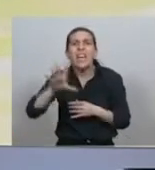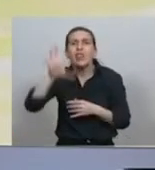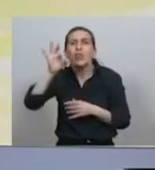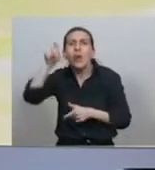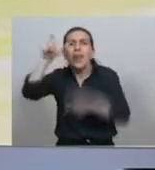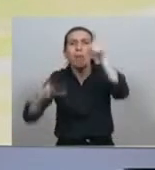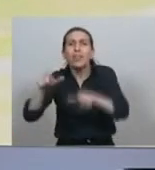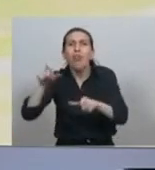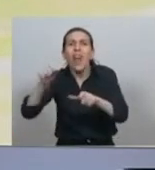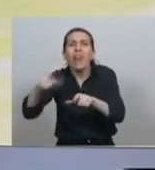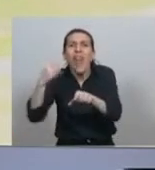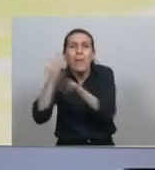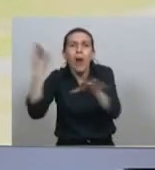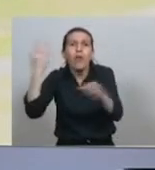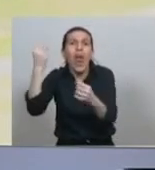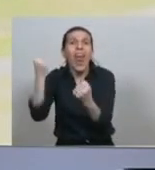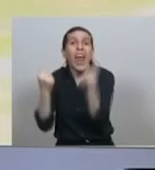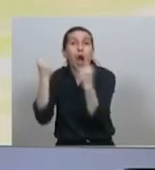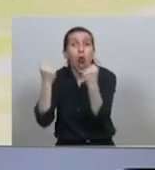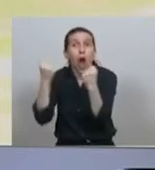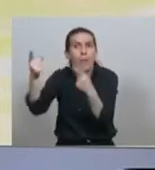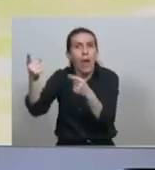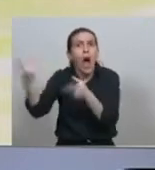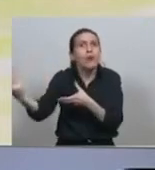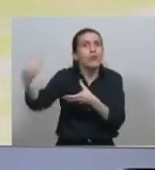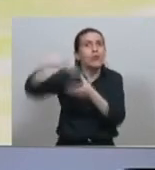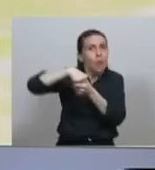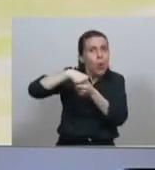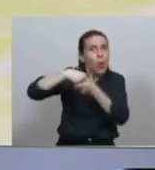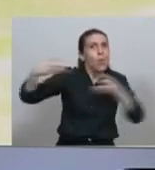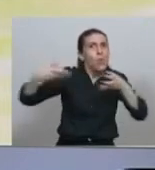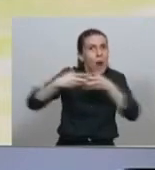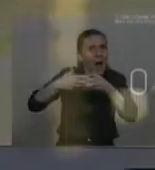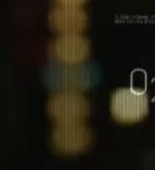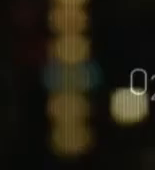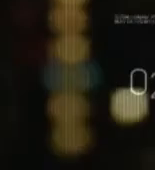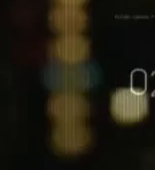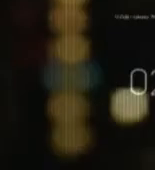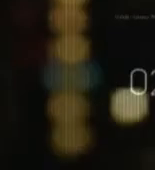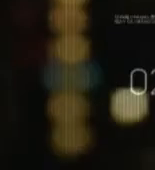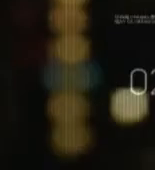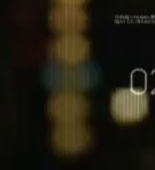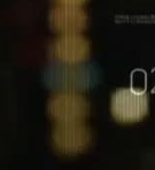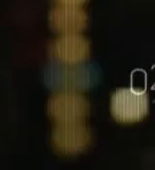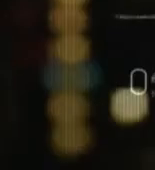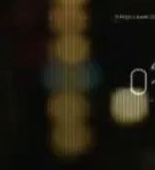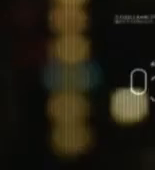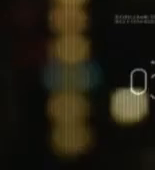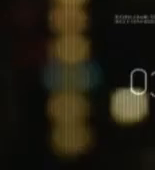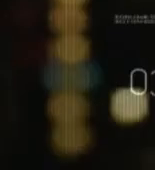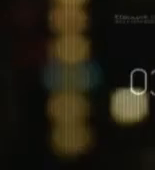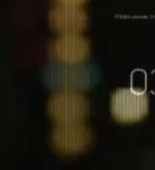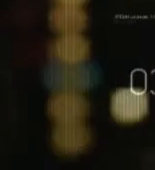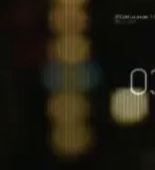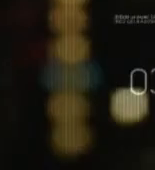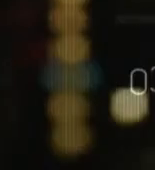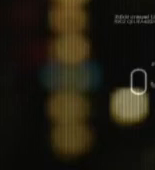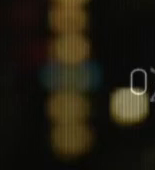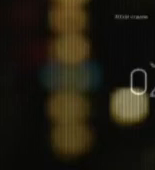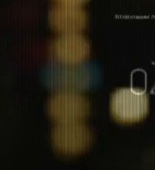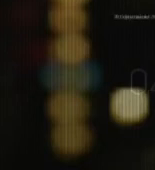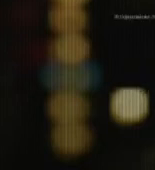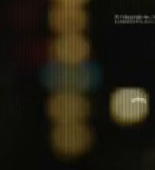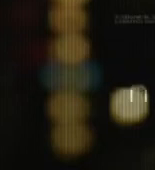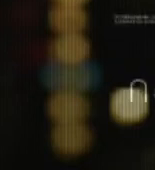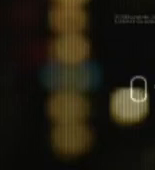que todos los acreedores deberían apoyarlo. A la propuesta argentina, entre ellos 6 premios Nobel. En los mercados hubo euforia durante la mañana